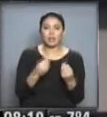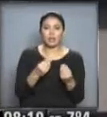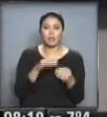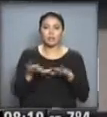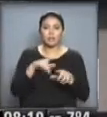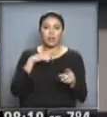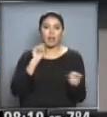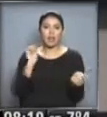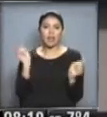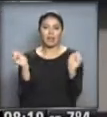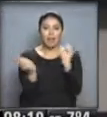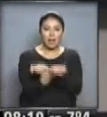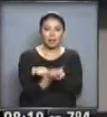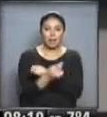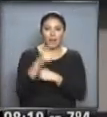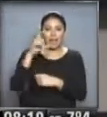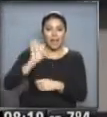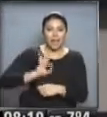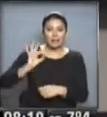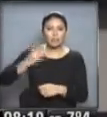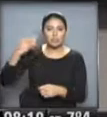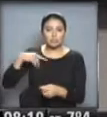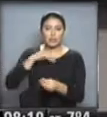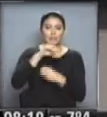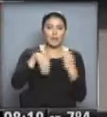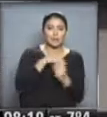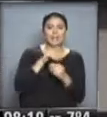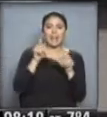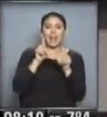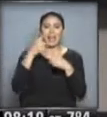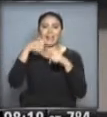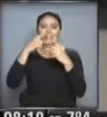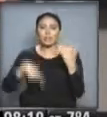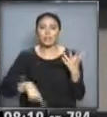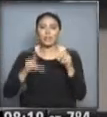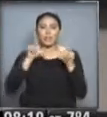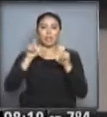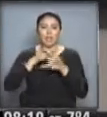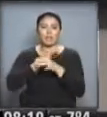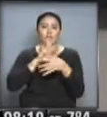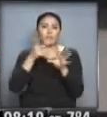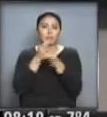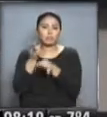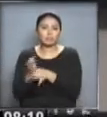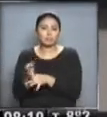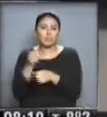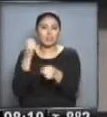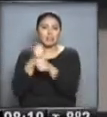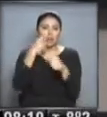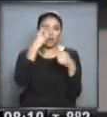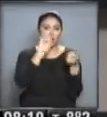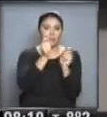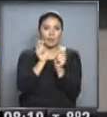en estas últimas décadas en la familia en la tecnología en los medios de educación en el campo laboral